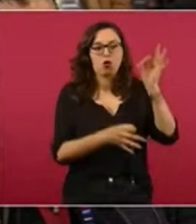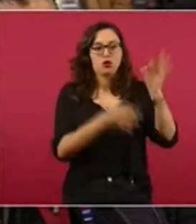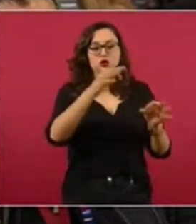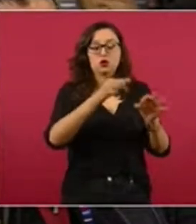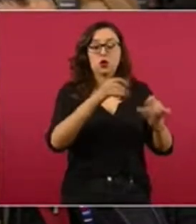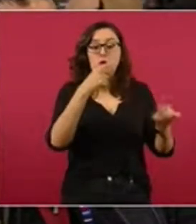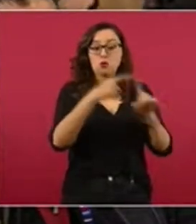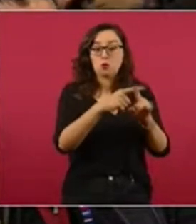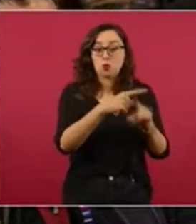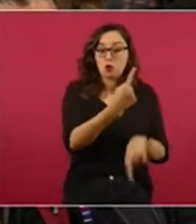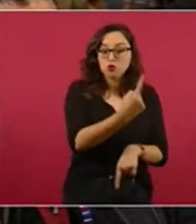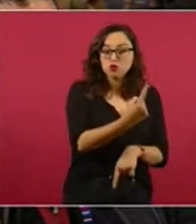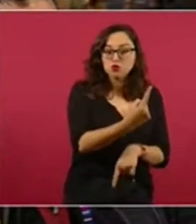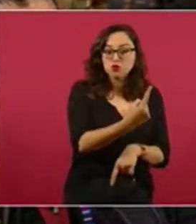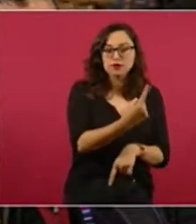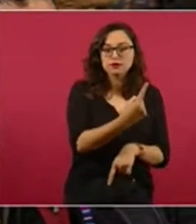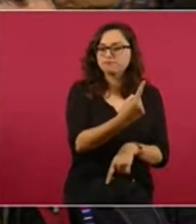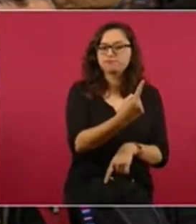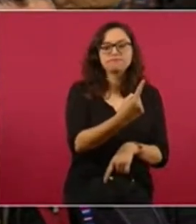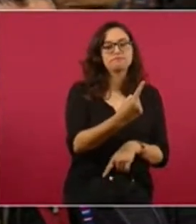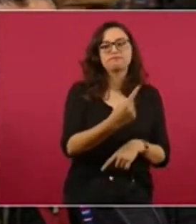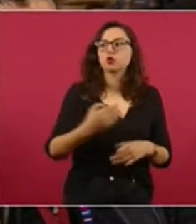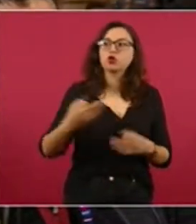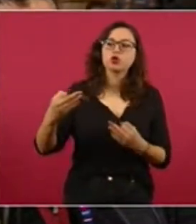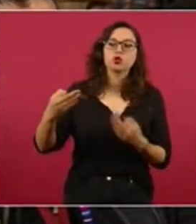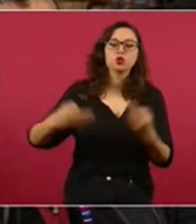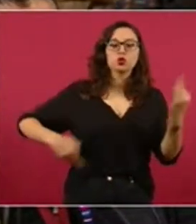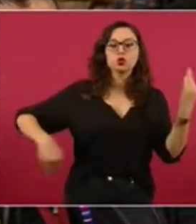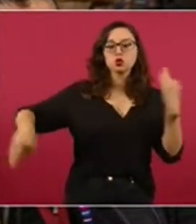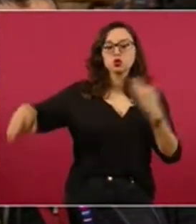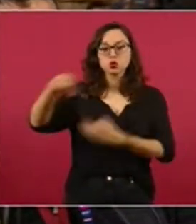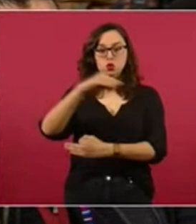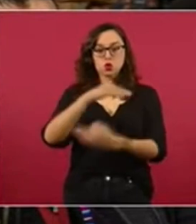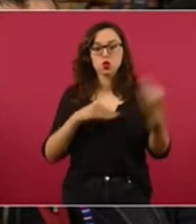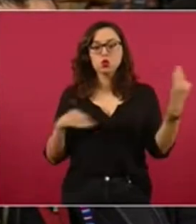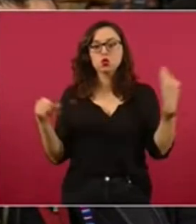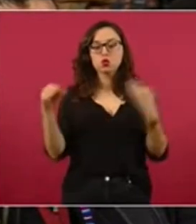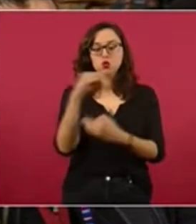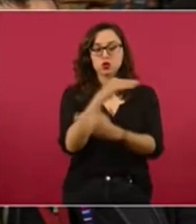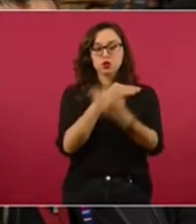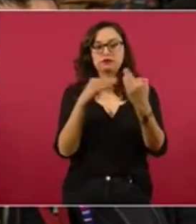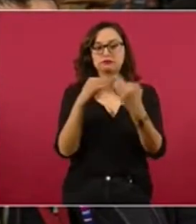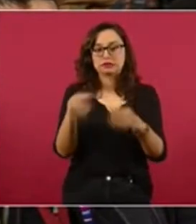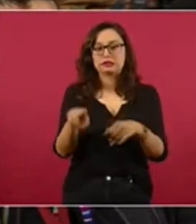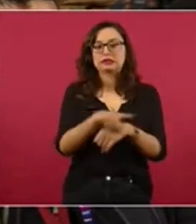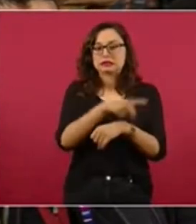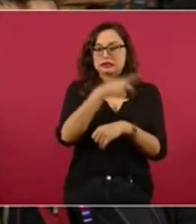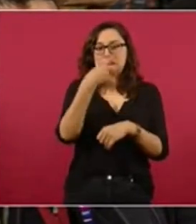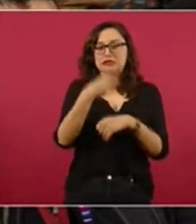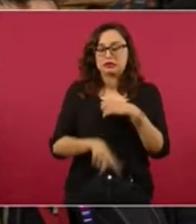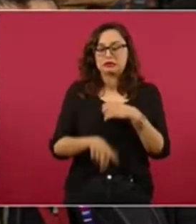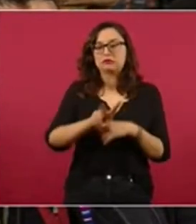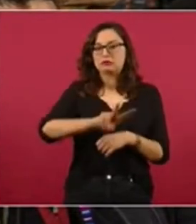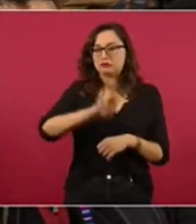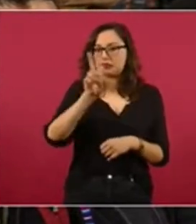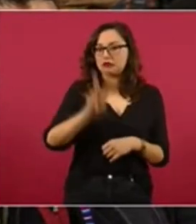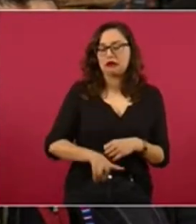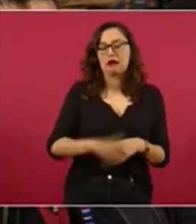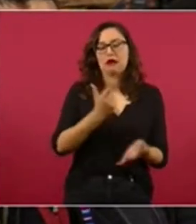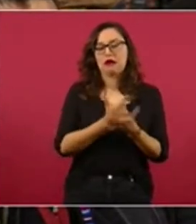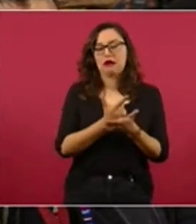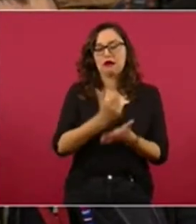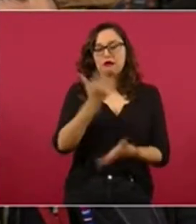nada más de la chica por la que está preso, sino por los daños fatales que ha hecho a estas otras